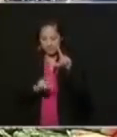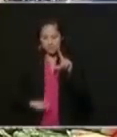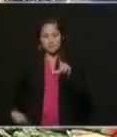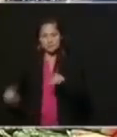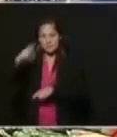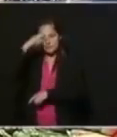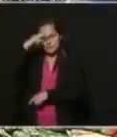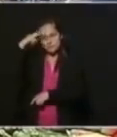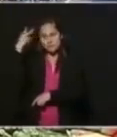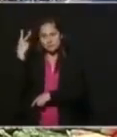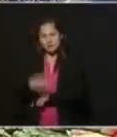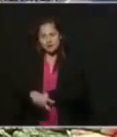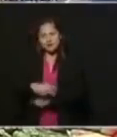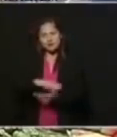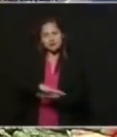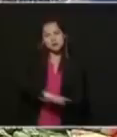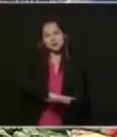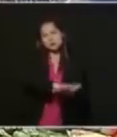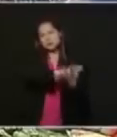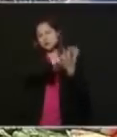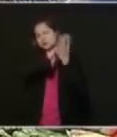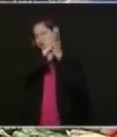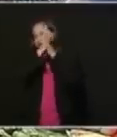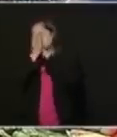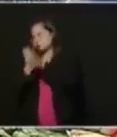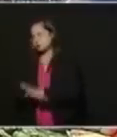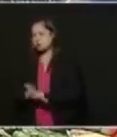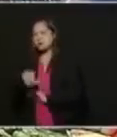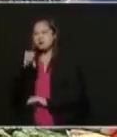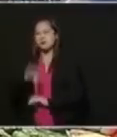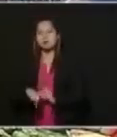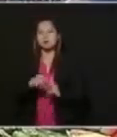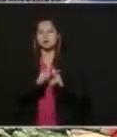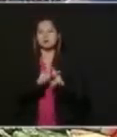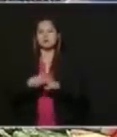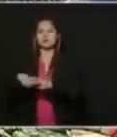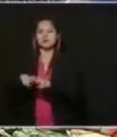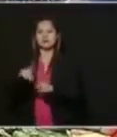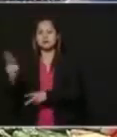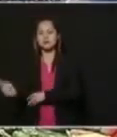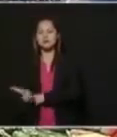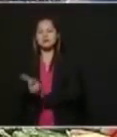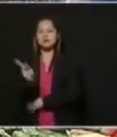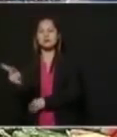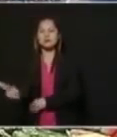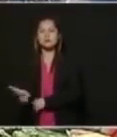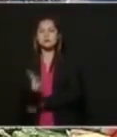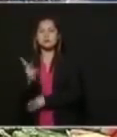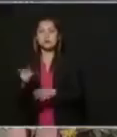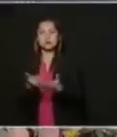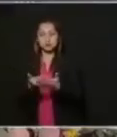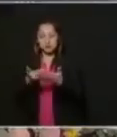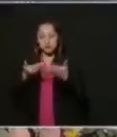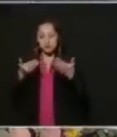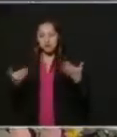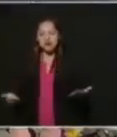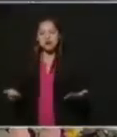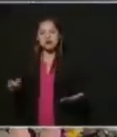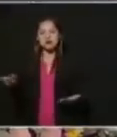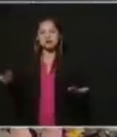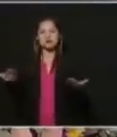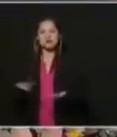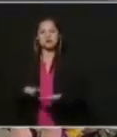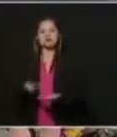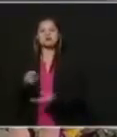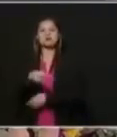una transformación en la que los pueblos presentes en este momento